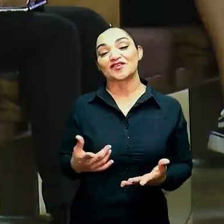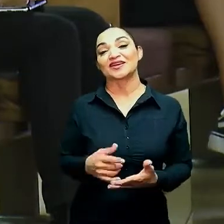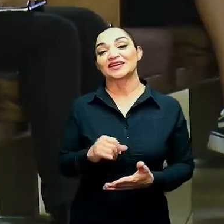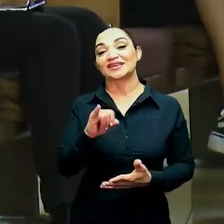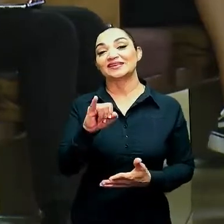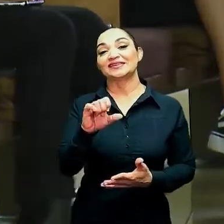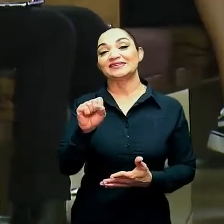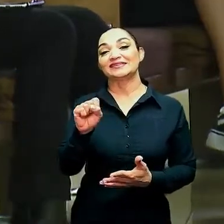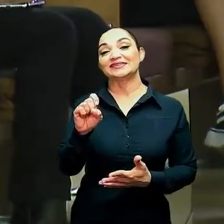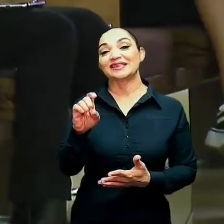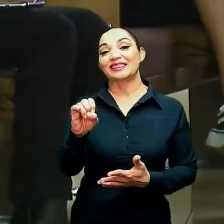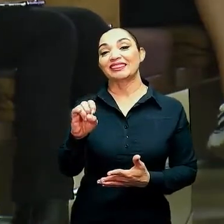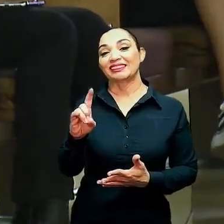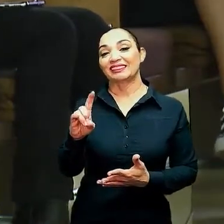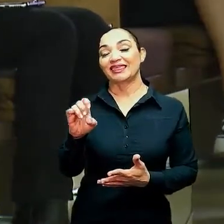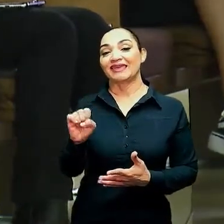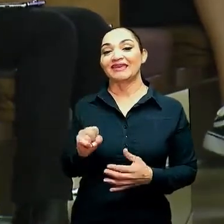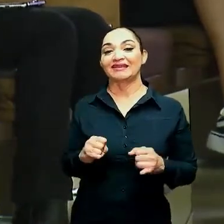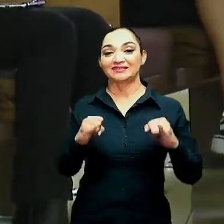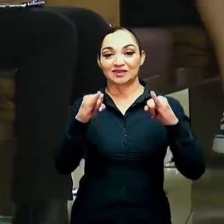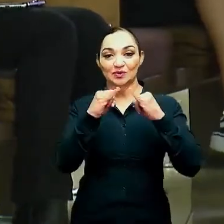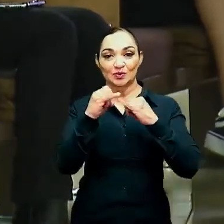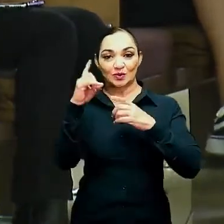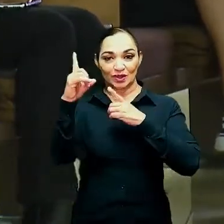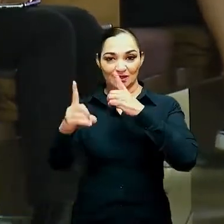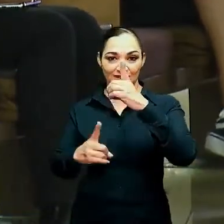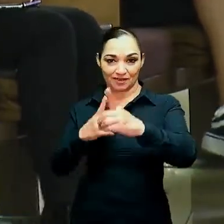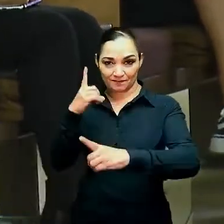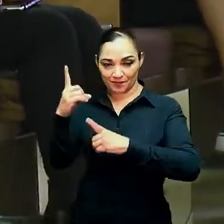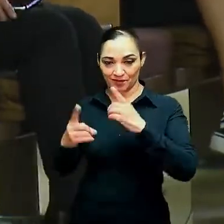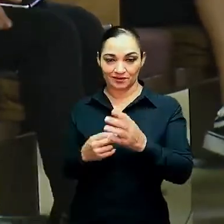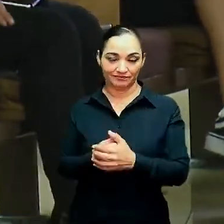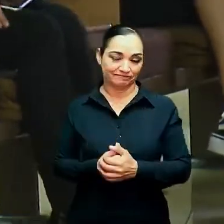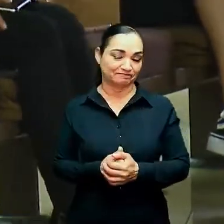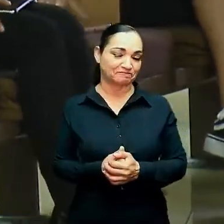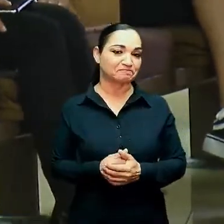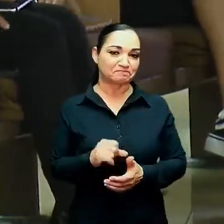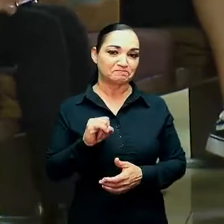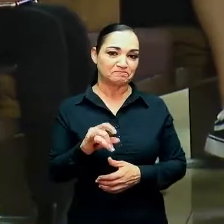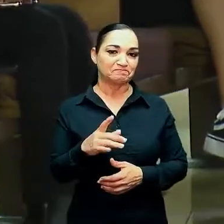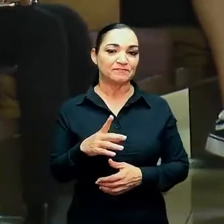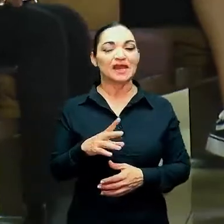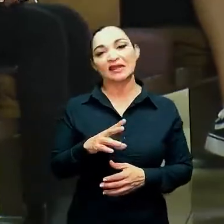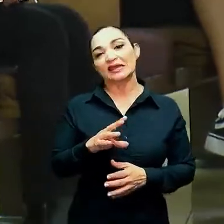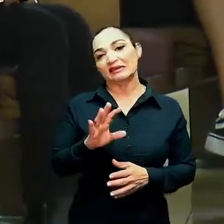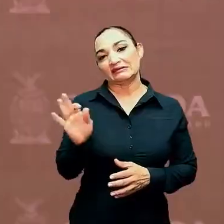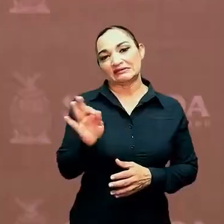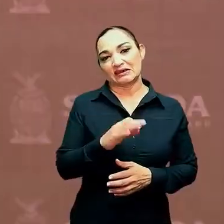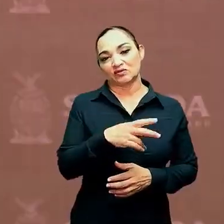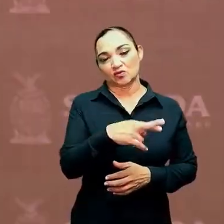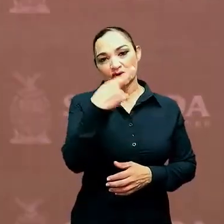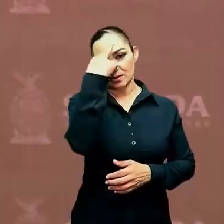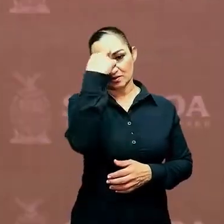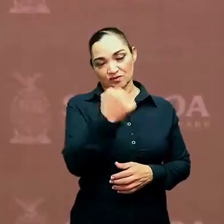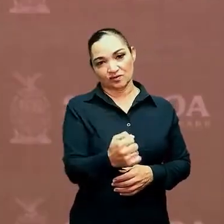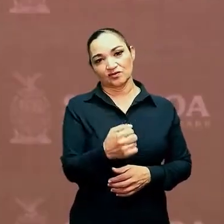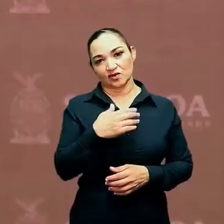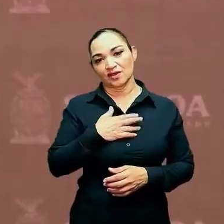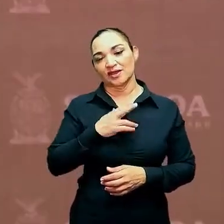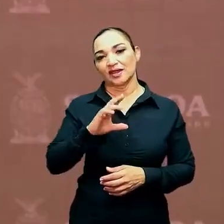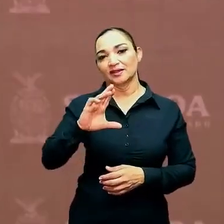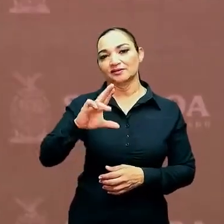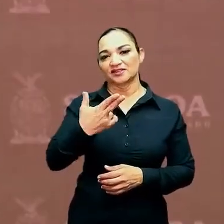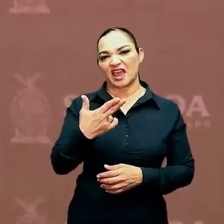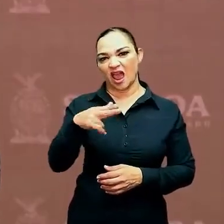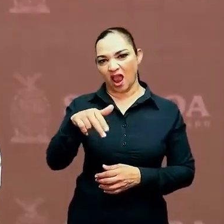El ISDE, ¿no? En realidad... Pues uno dice, a lo mejor sí tienes razón, que dije yo voy a ser el Chango. Pero no es el